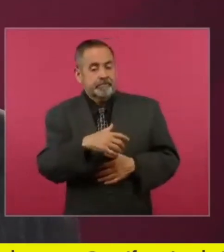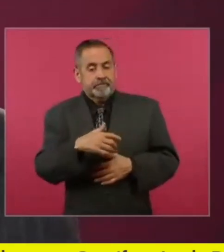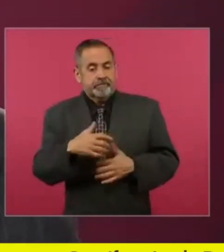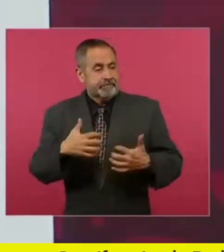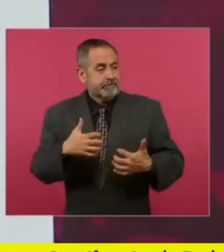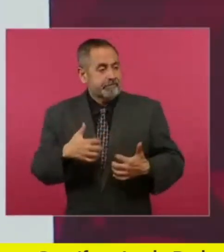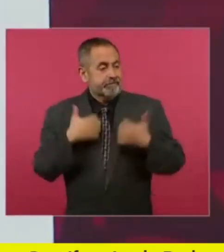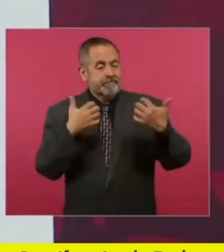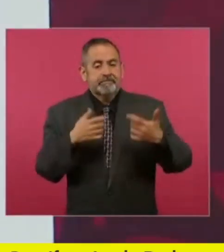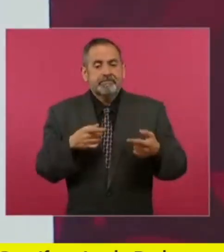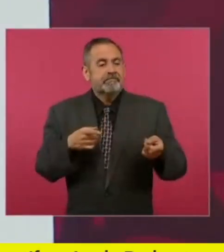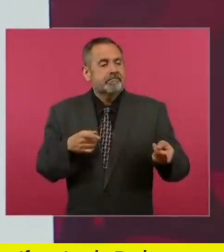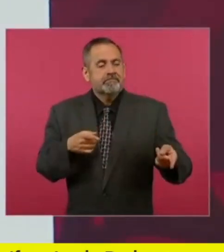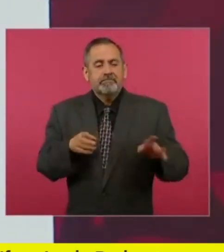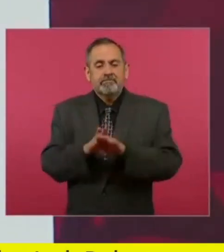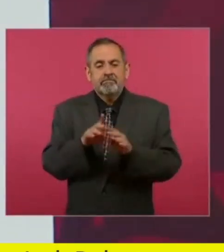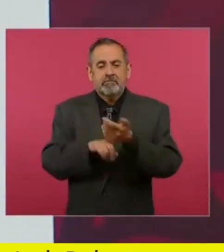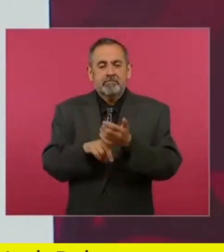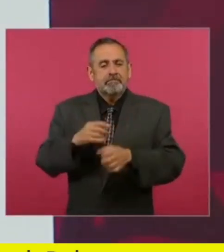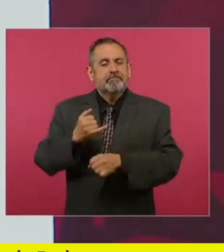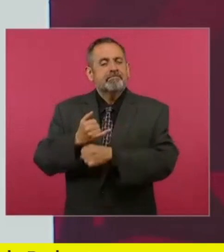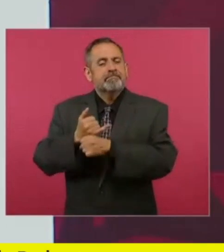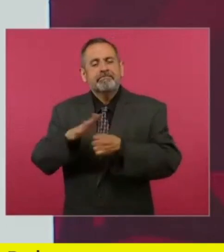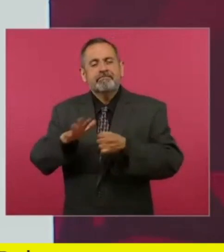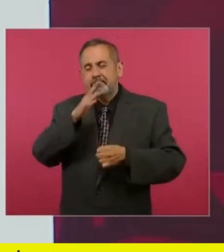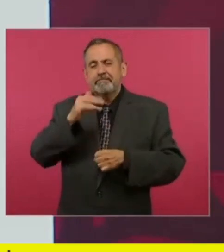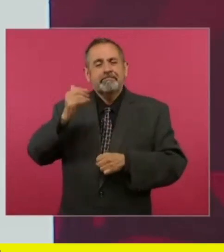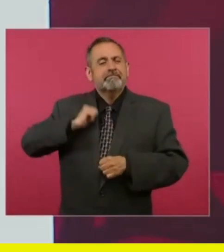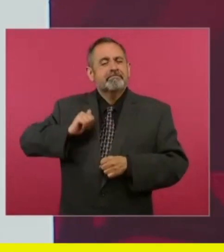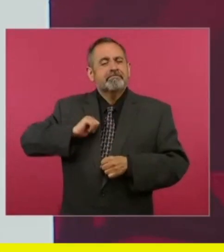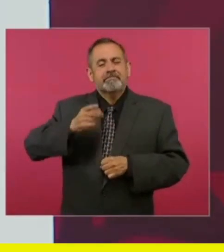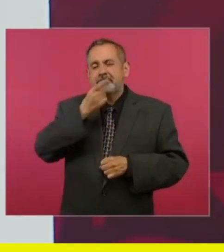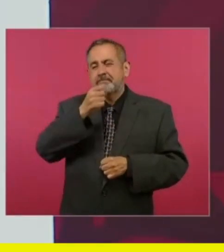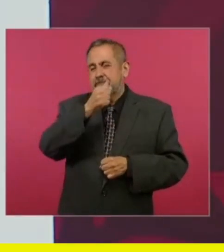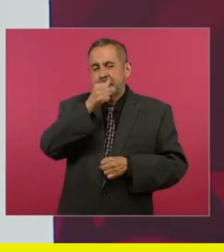es moralmente imposible como decía el presidente Juárez